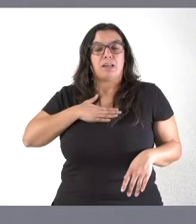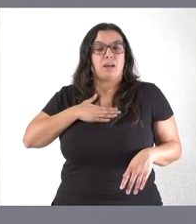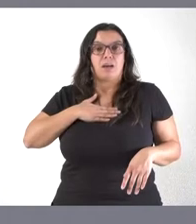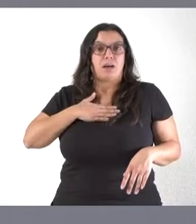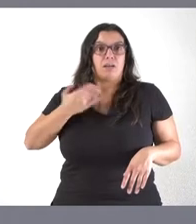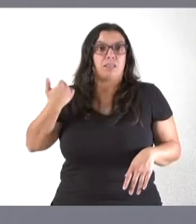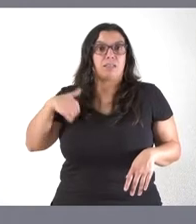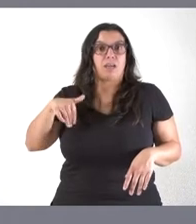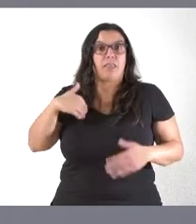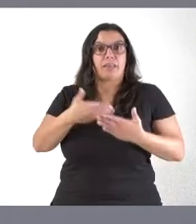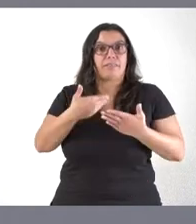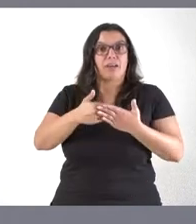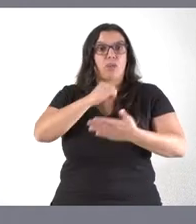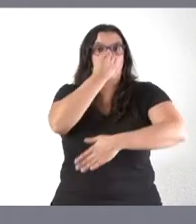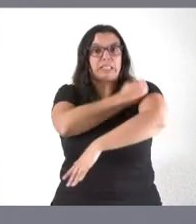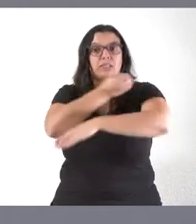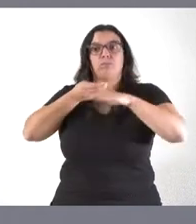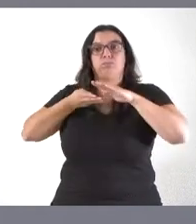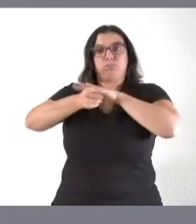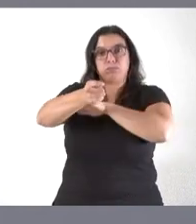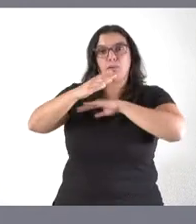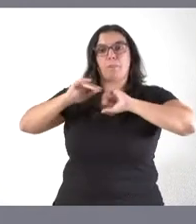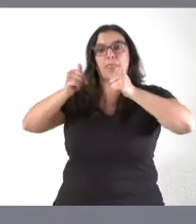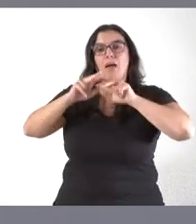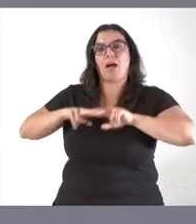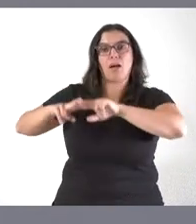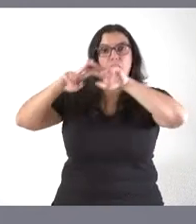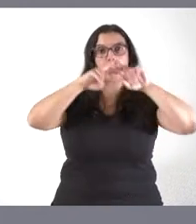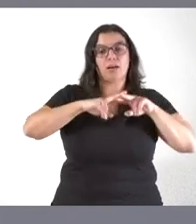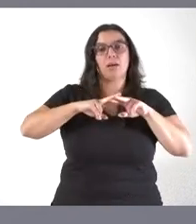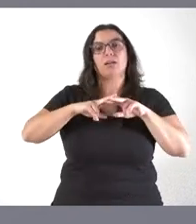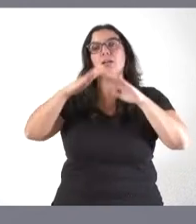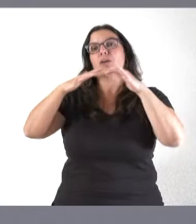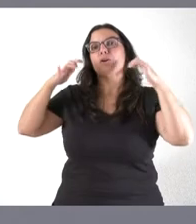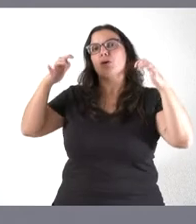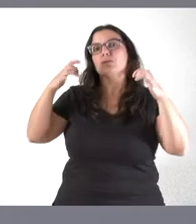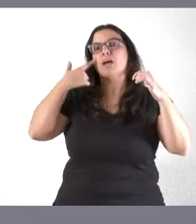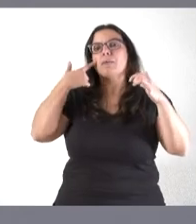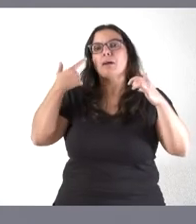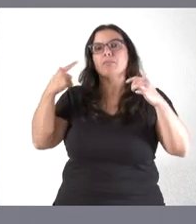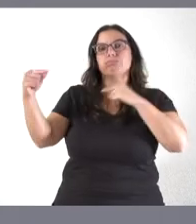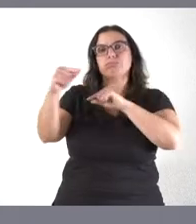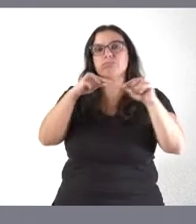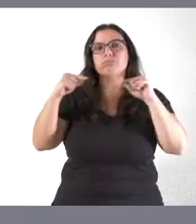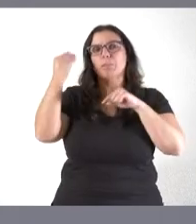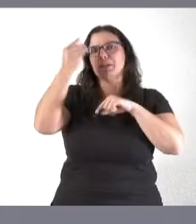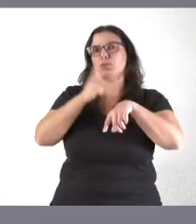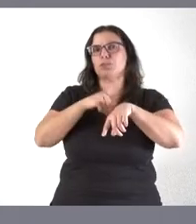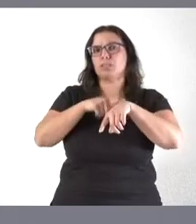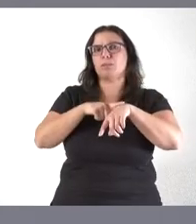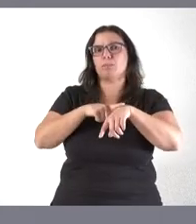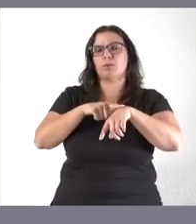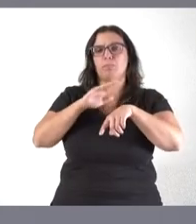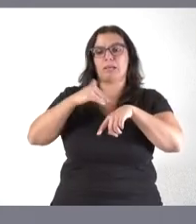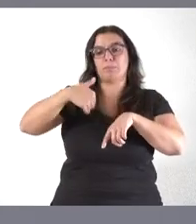ya certificado para que se pueda comenzar a analizar y las Cortes lo podrán calificar y yo creo que habrá tiempo suficiente para entrar en el próximo